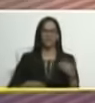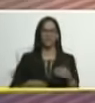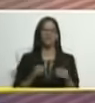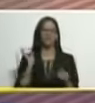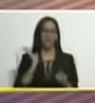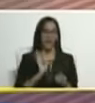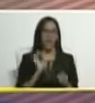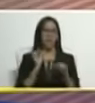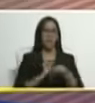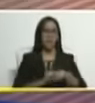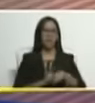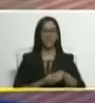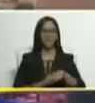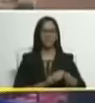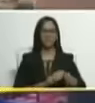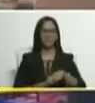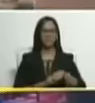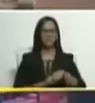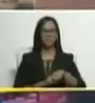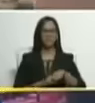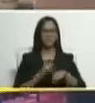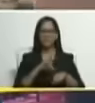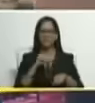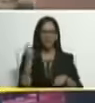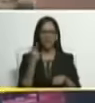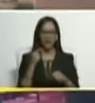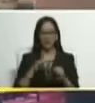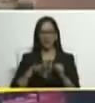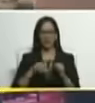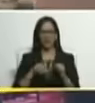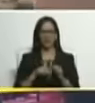momento. No solo era la corrupción,